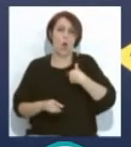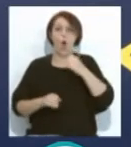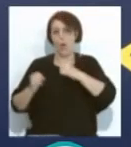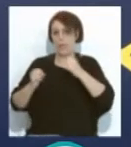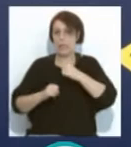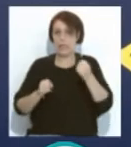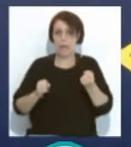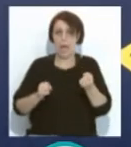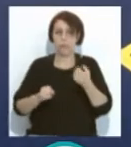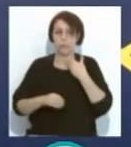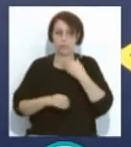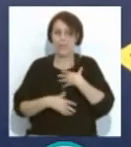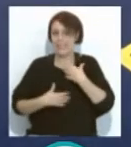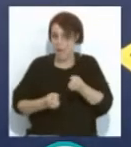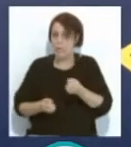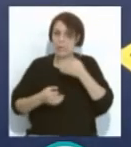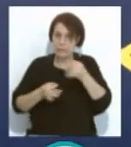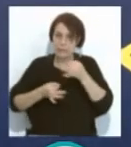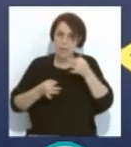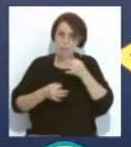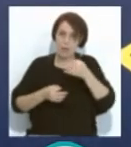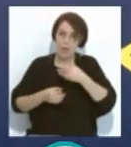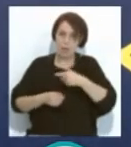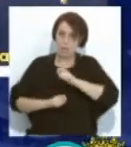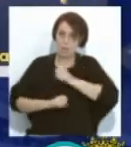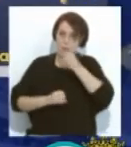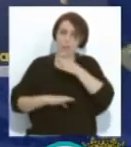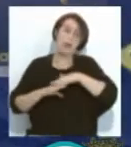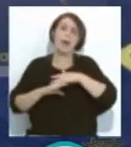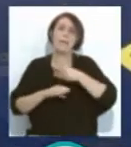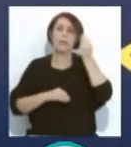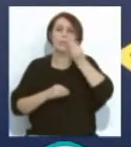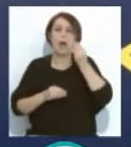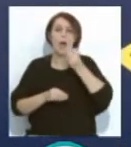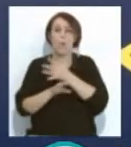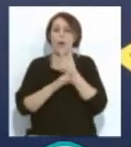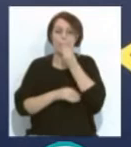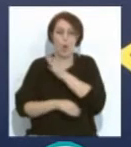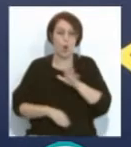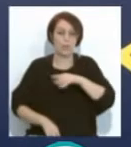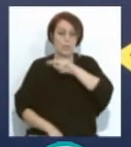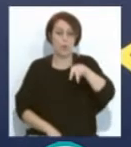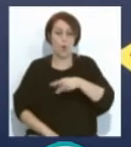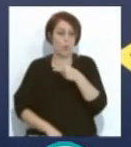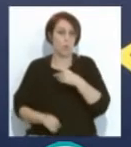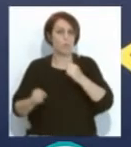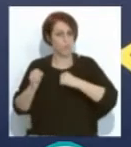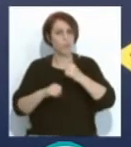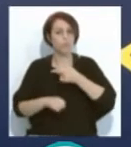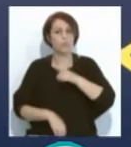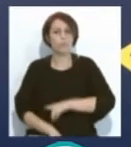competencia y sana como siempre y para tratar de que juegue el mejor. La segunda división es muy competitiva también, la verdad,